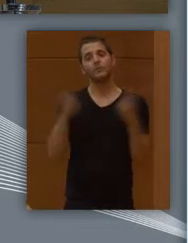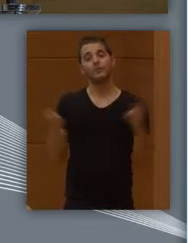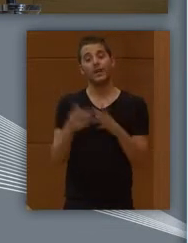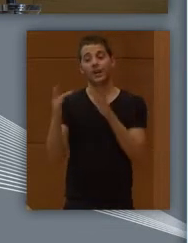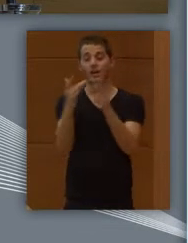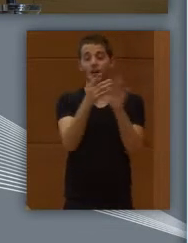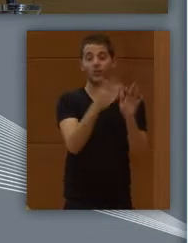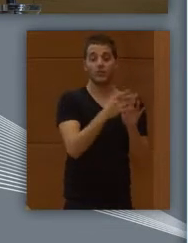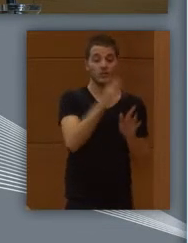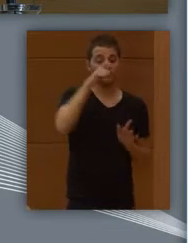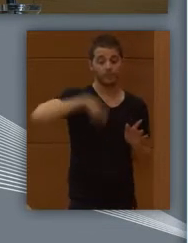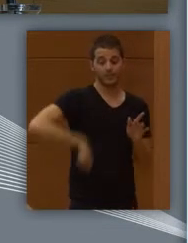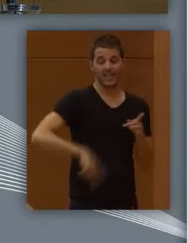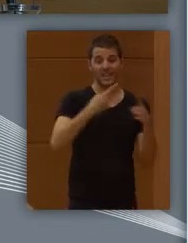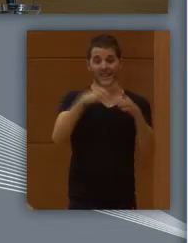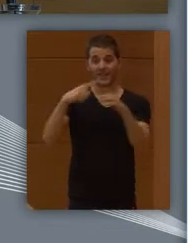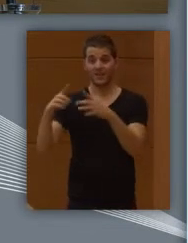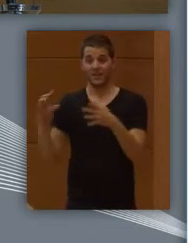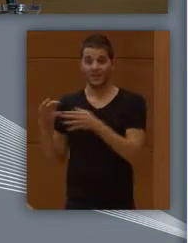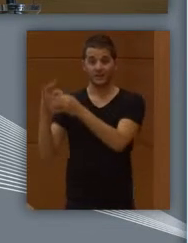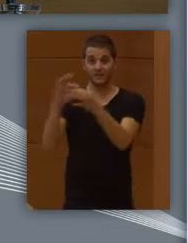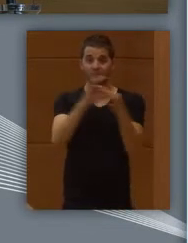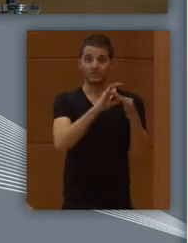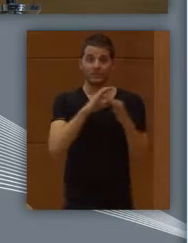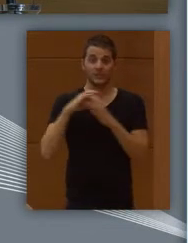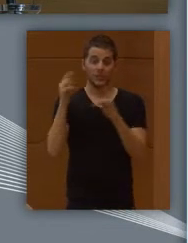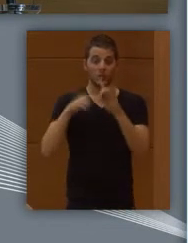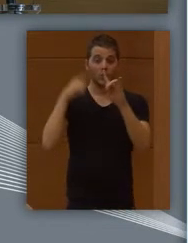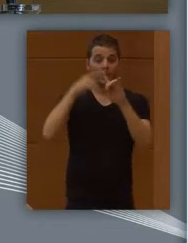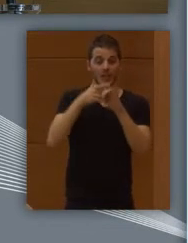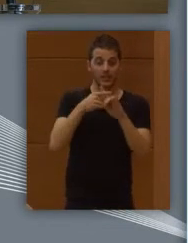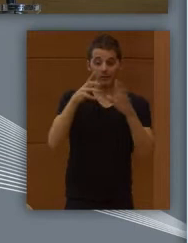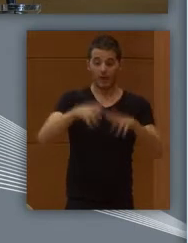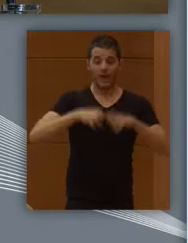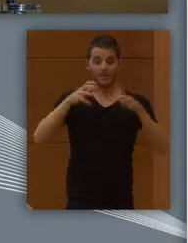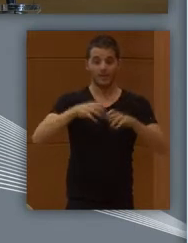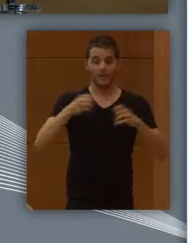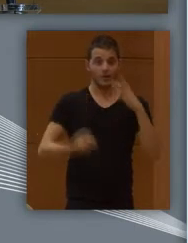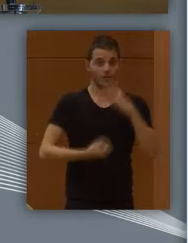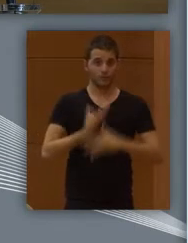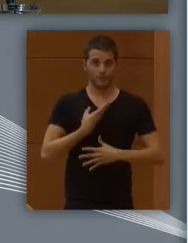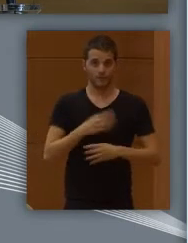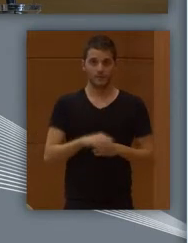relaciones entre los distintos profesionales para crear itinerarios de aprendizaje vocacional.